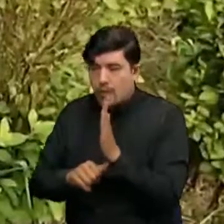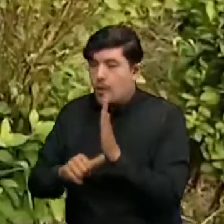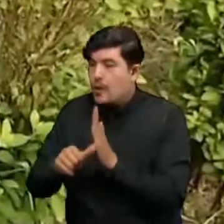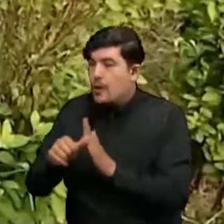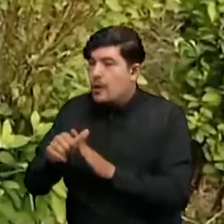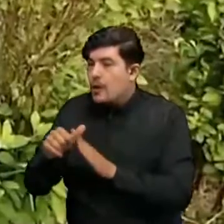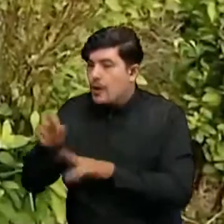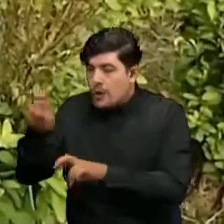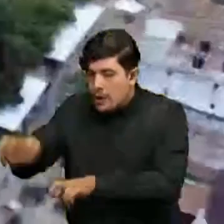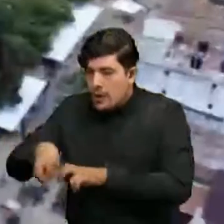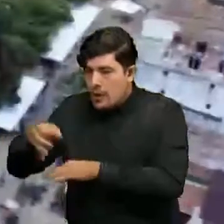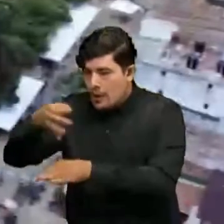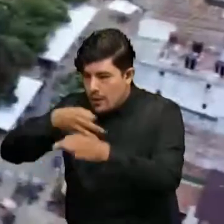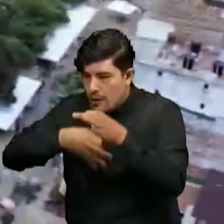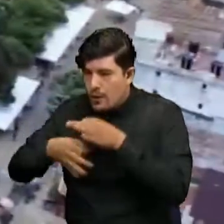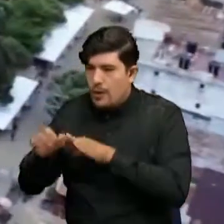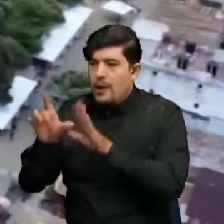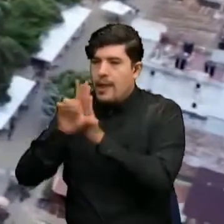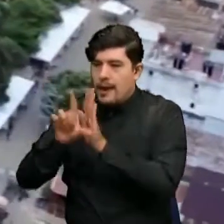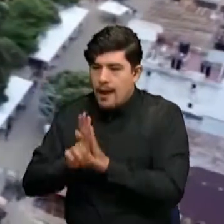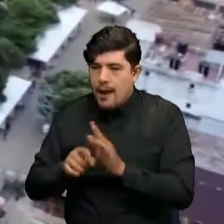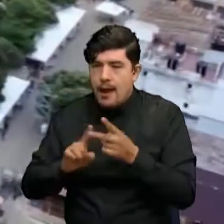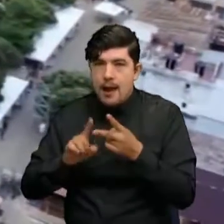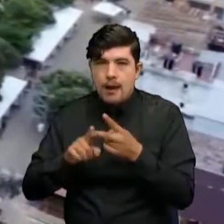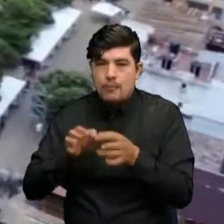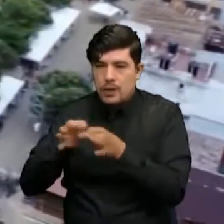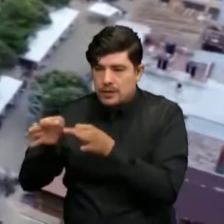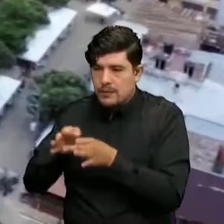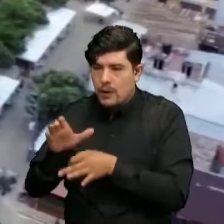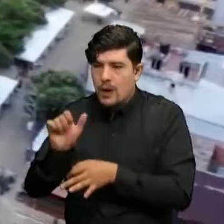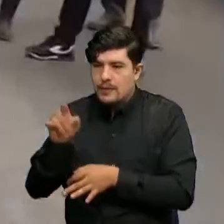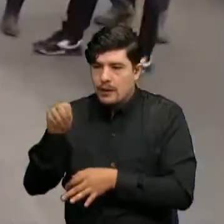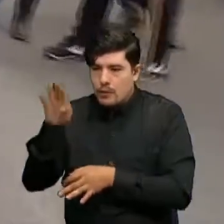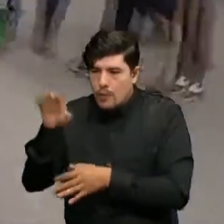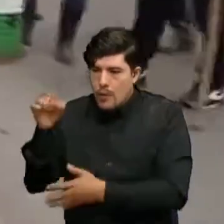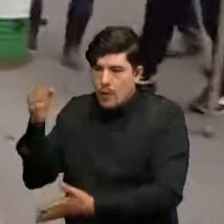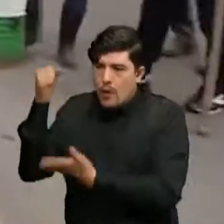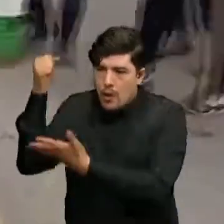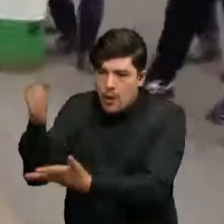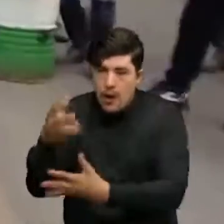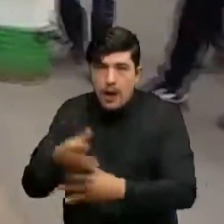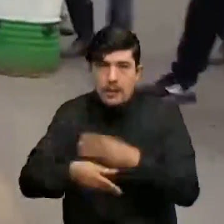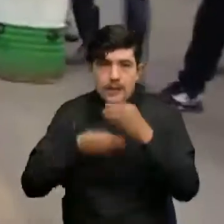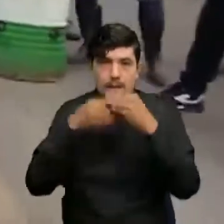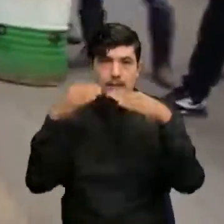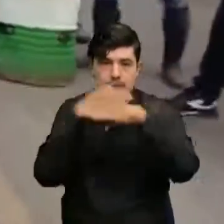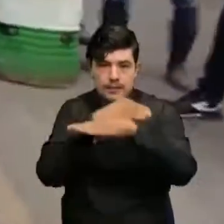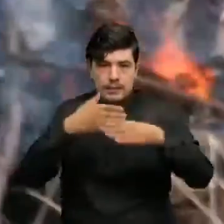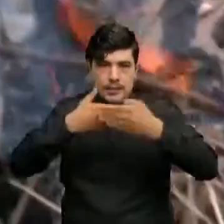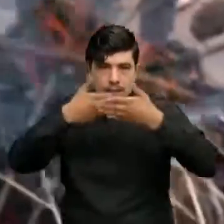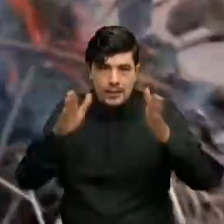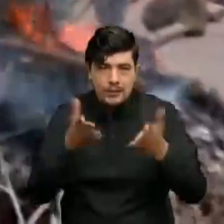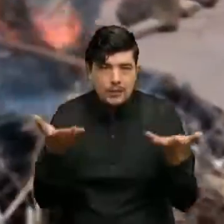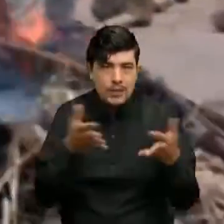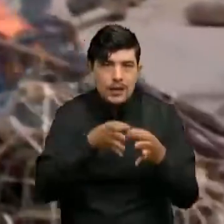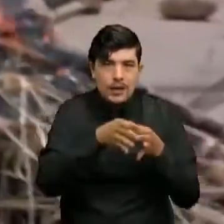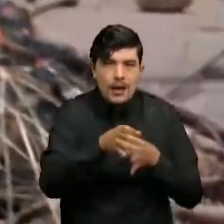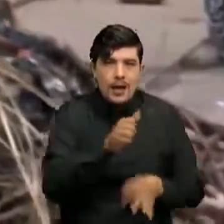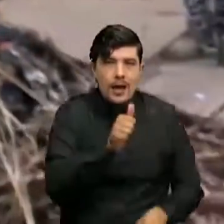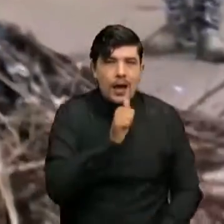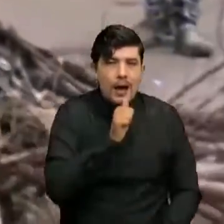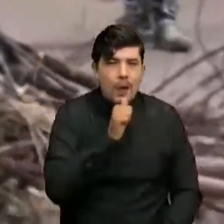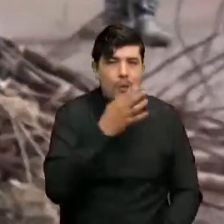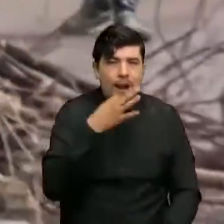ilícitos, inversiones para los municipios del Catatumbo, además de levantar los bloqueos en Agualazal y las cascadas en